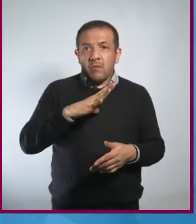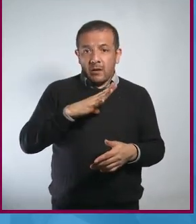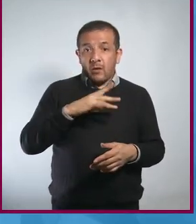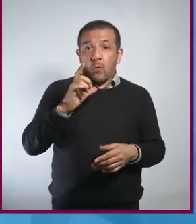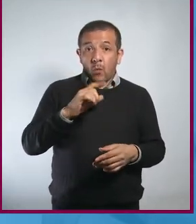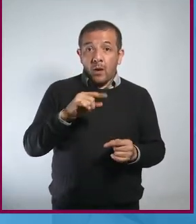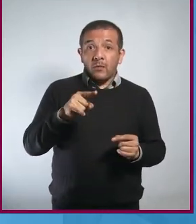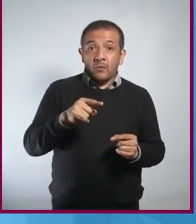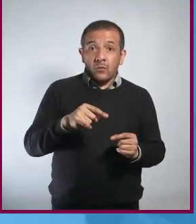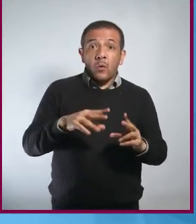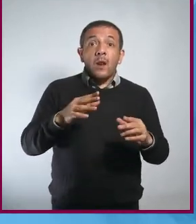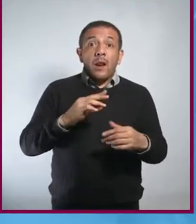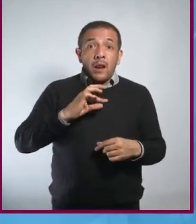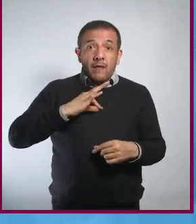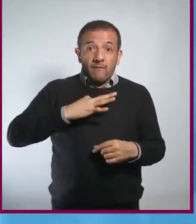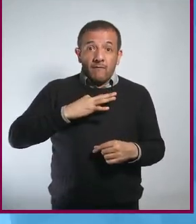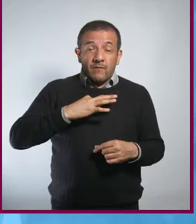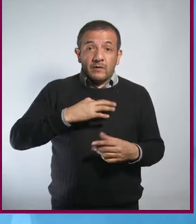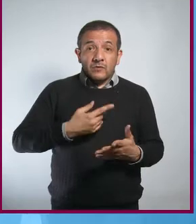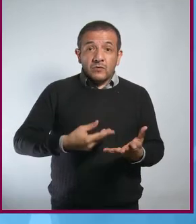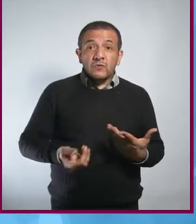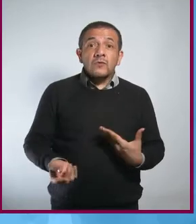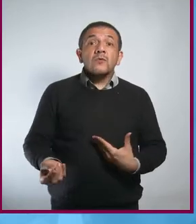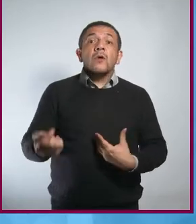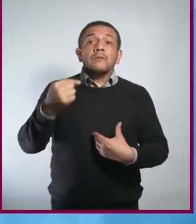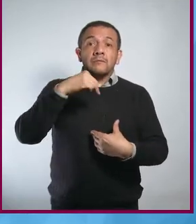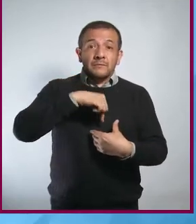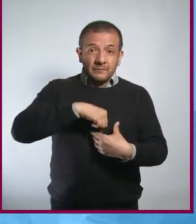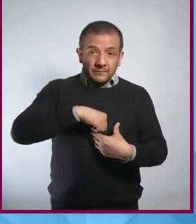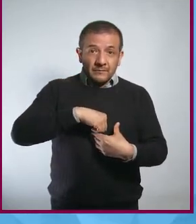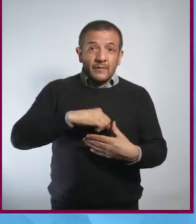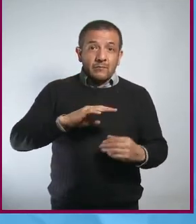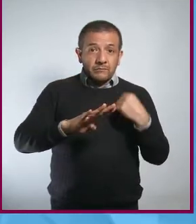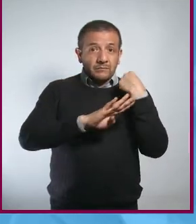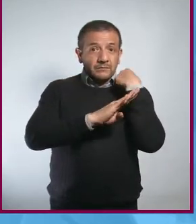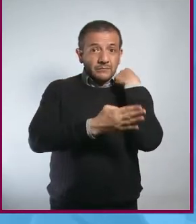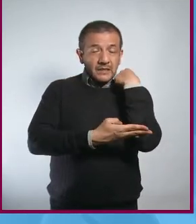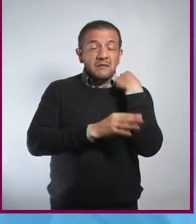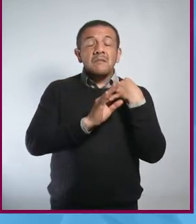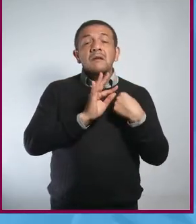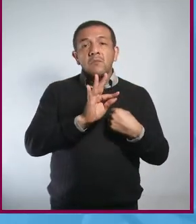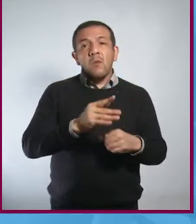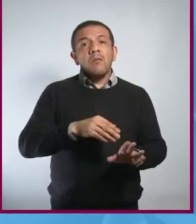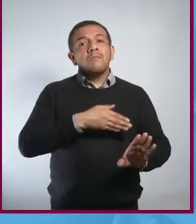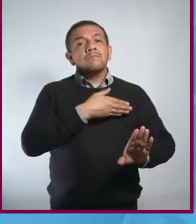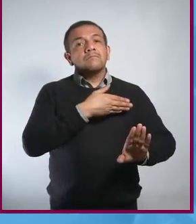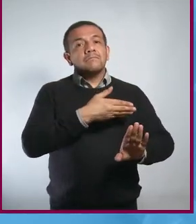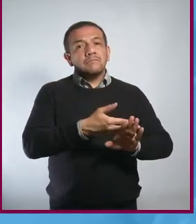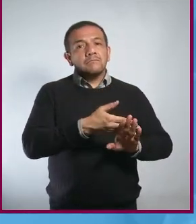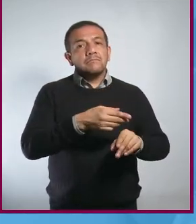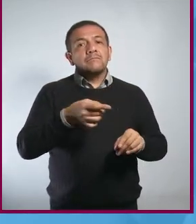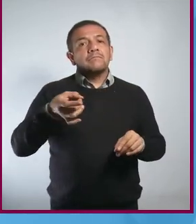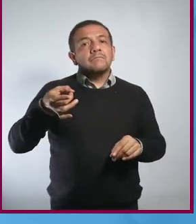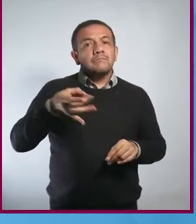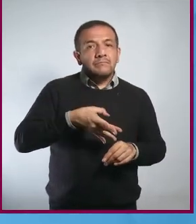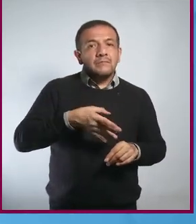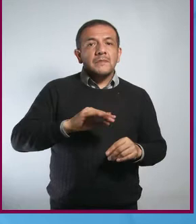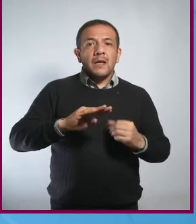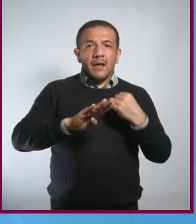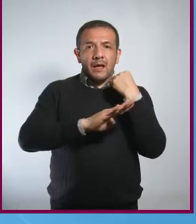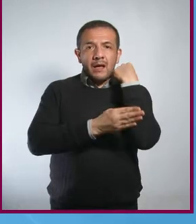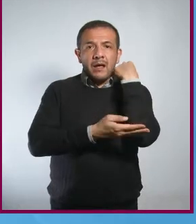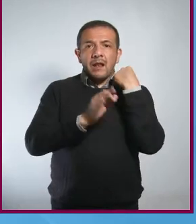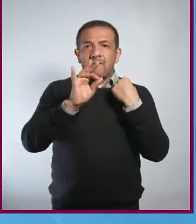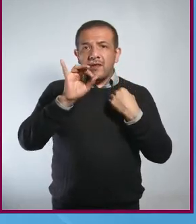ocurre durante el embarazo, este virus atraviesa la placenta y puede infectar al feto. Si se produce la infección